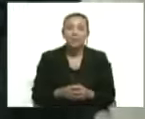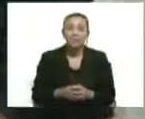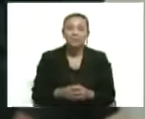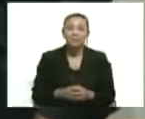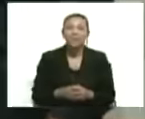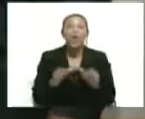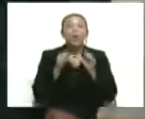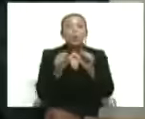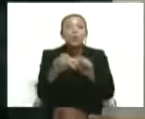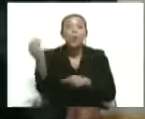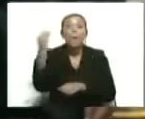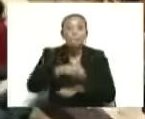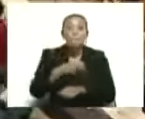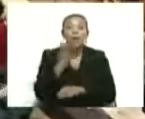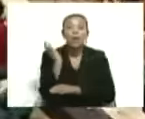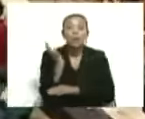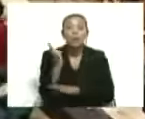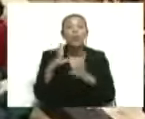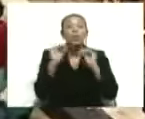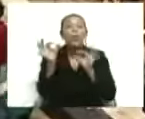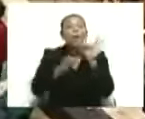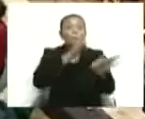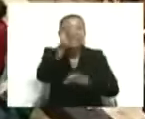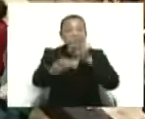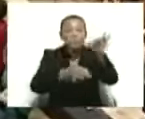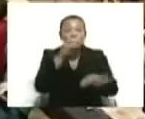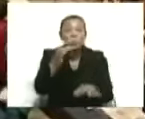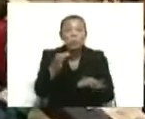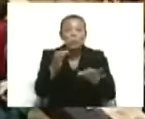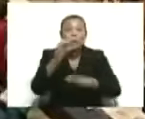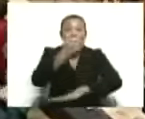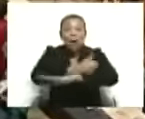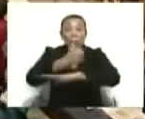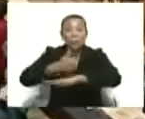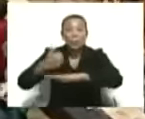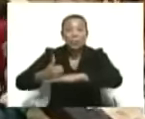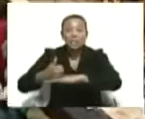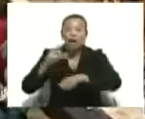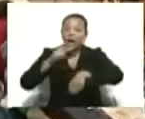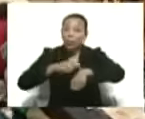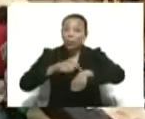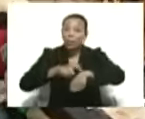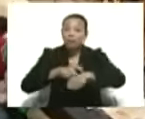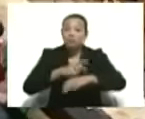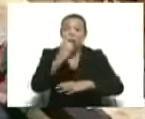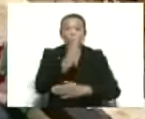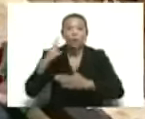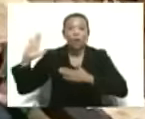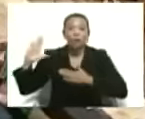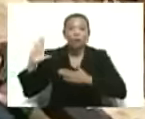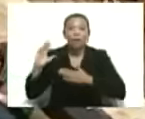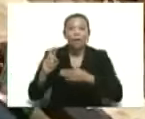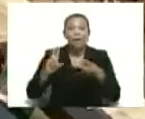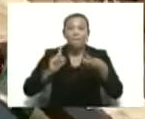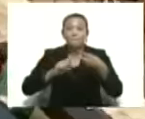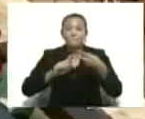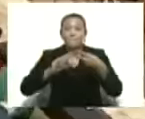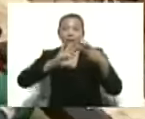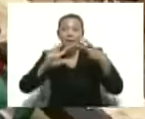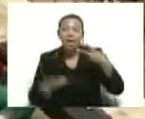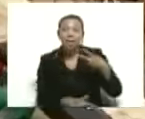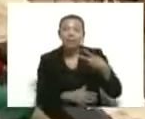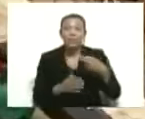Bien, continuamos llevándoles a ustedes todos los detalles sobre esta sesión de instalación donde hasta ahora ha sido juramentado el diputado Pedro Infante como